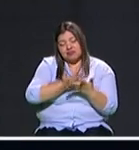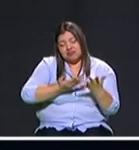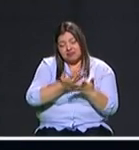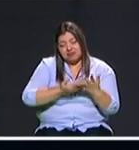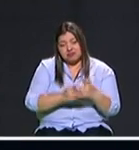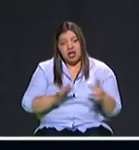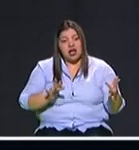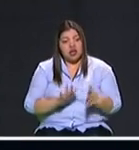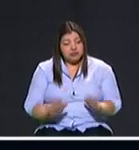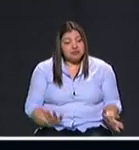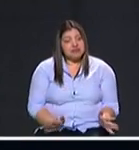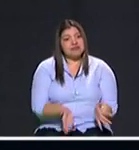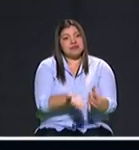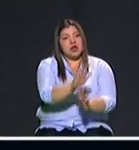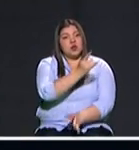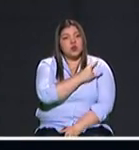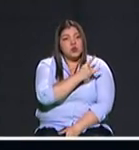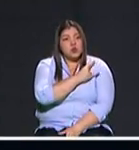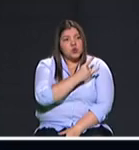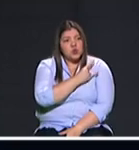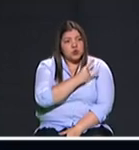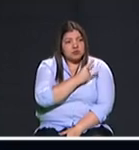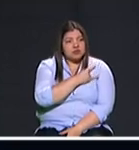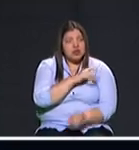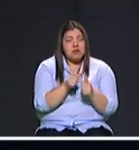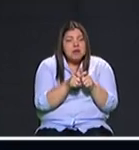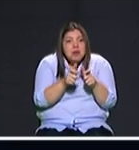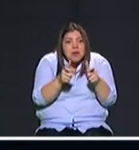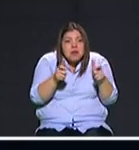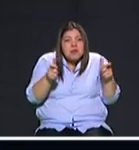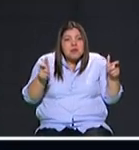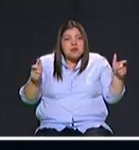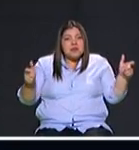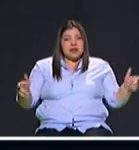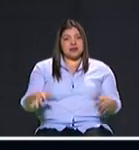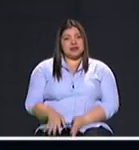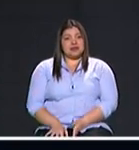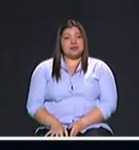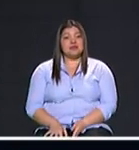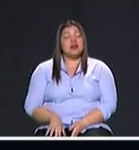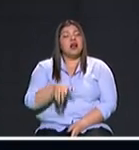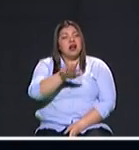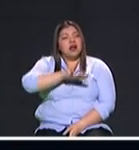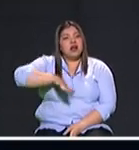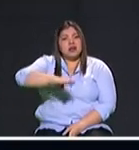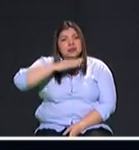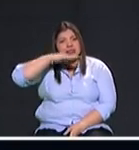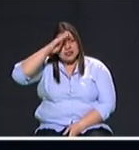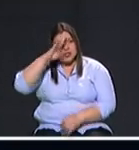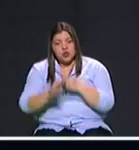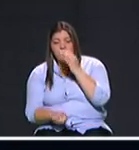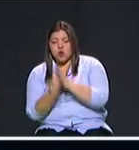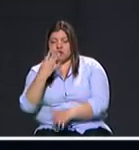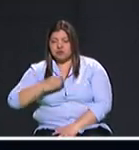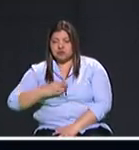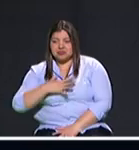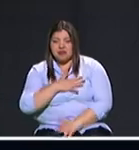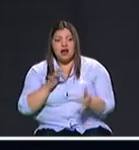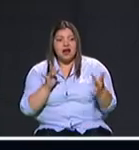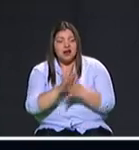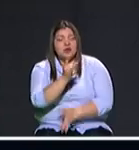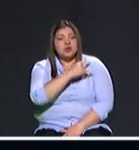nosotros en medio tenemos una gran posibilidad de generar a través de la cuarta revisión industrial muchos nuevos cupos de nuestras universidades